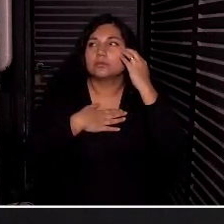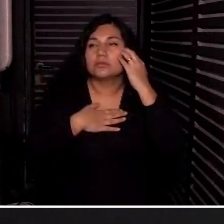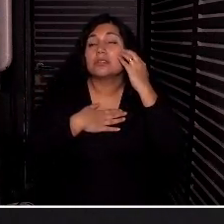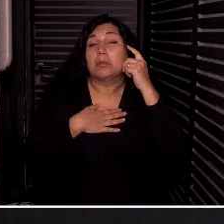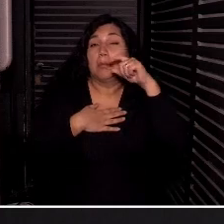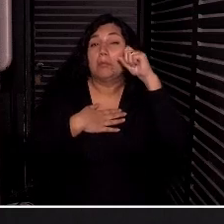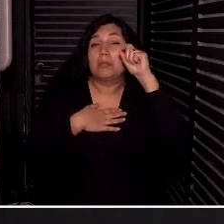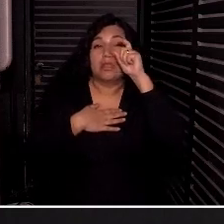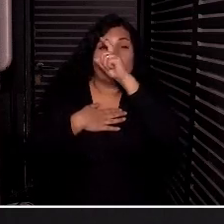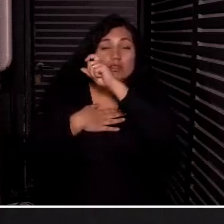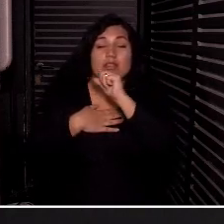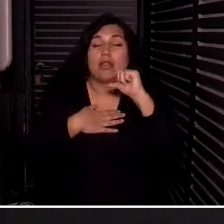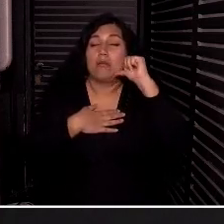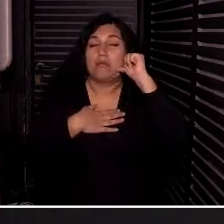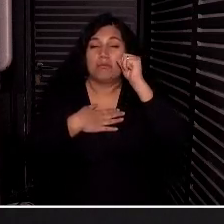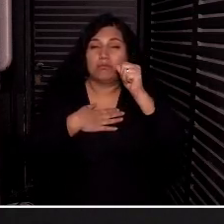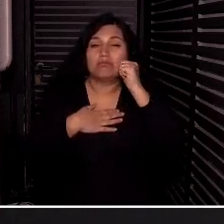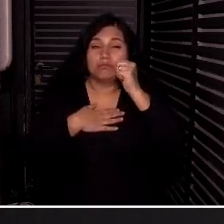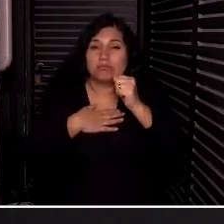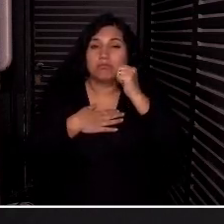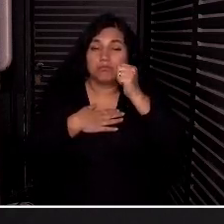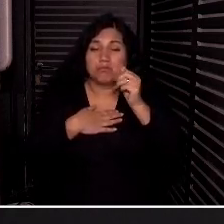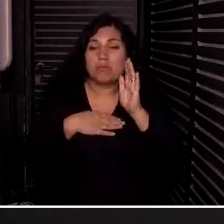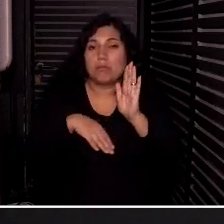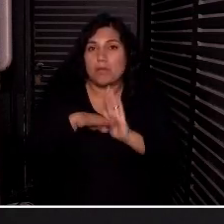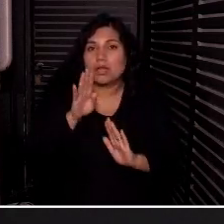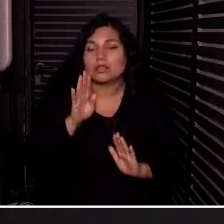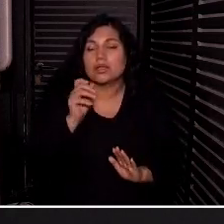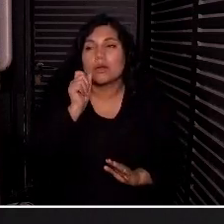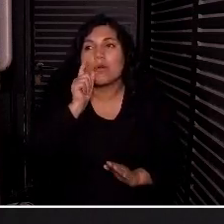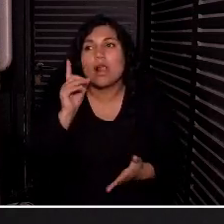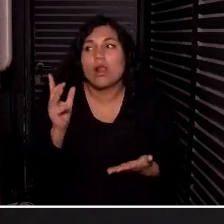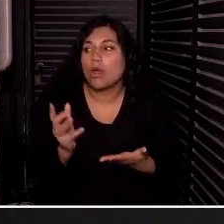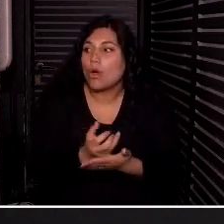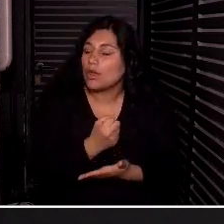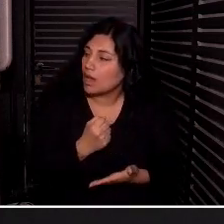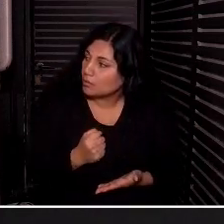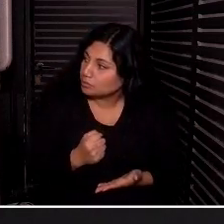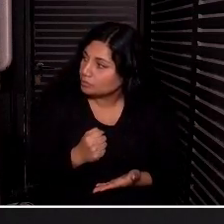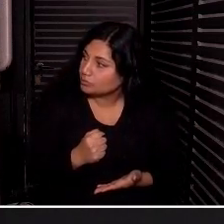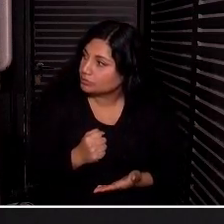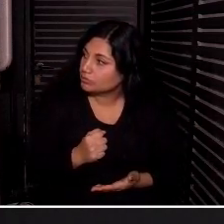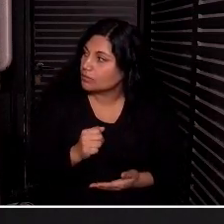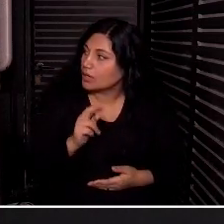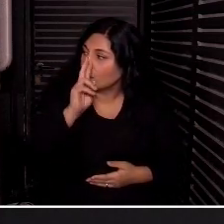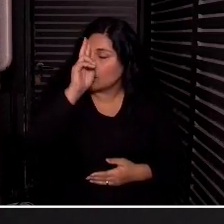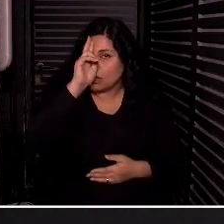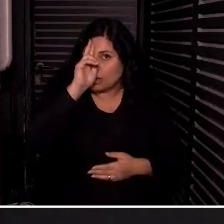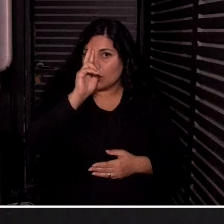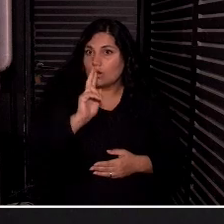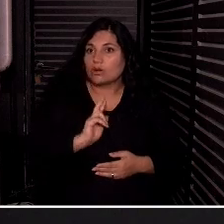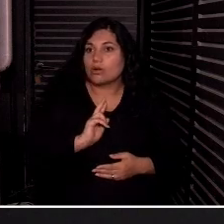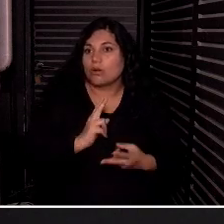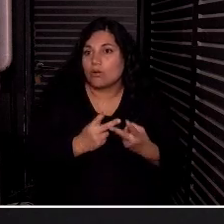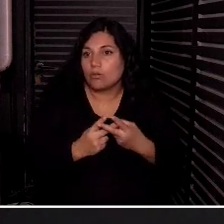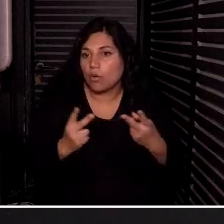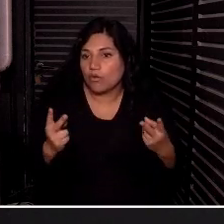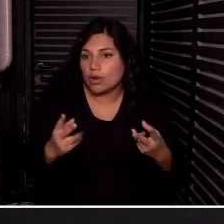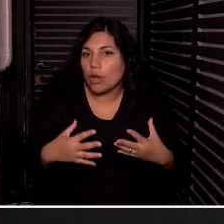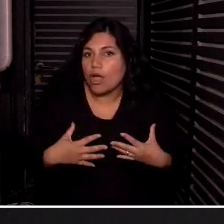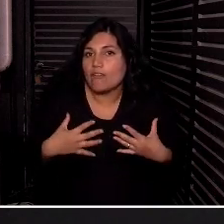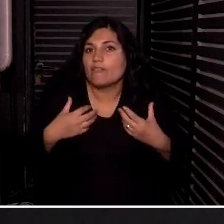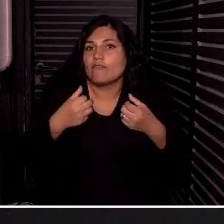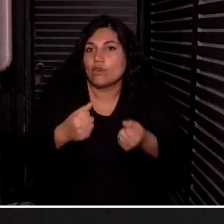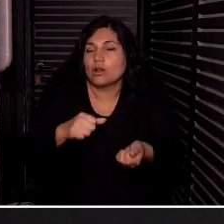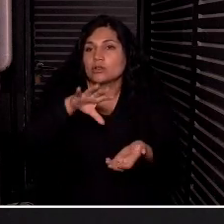tiene que ver con eh lo que logramos con ntv o sea ese rol público Y ahí sí estamos hablando un esfuerzo del país